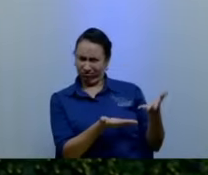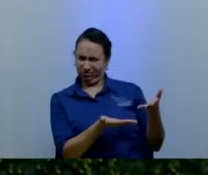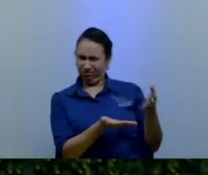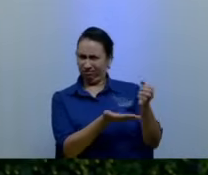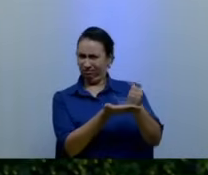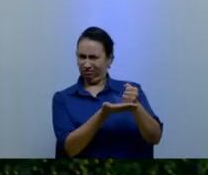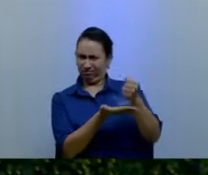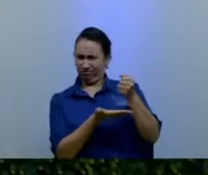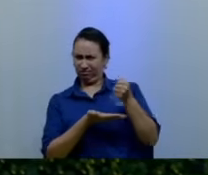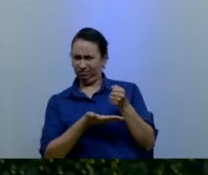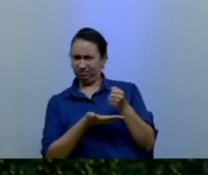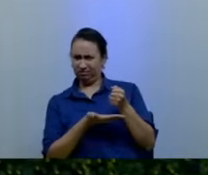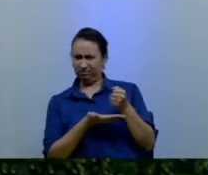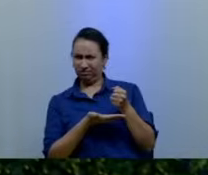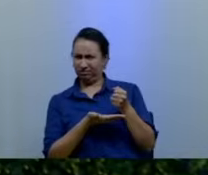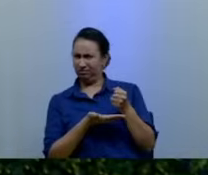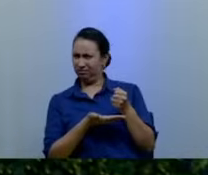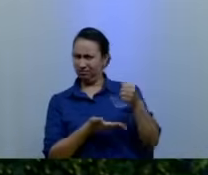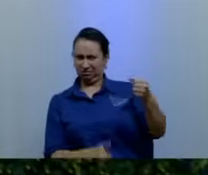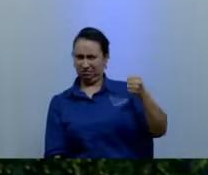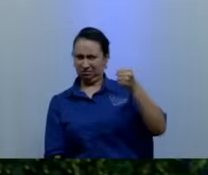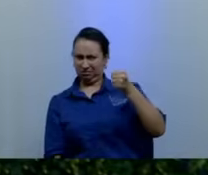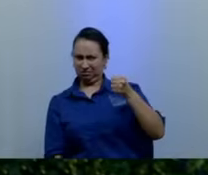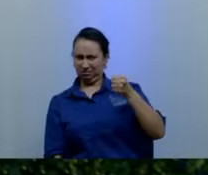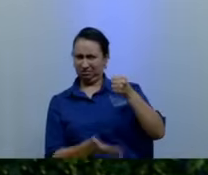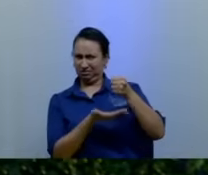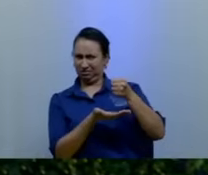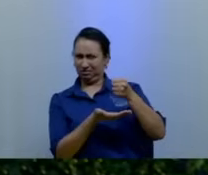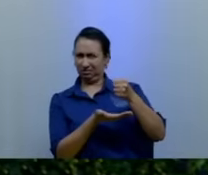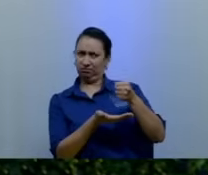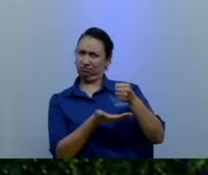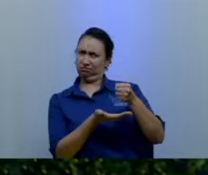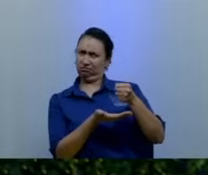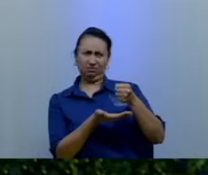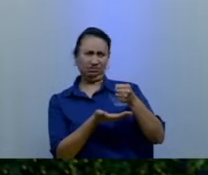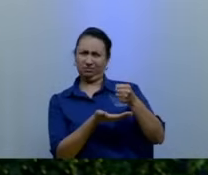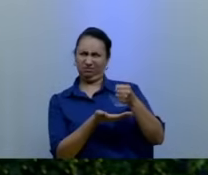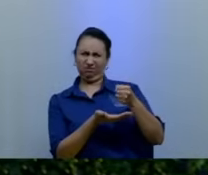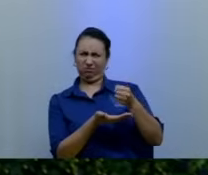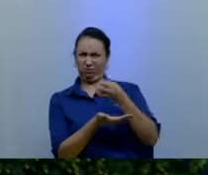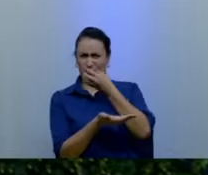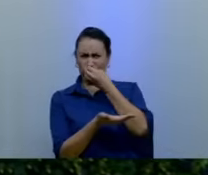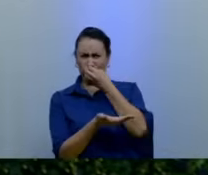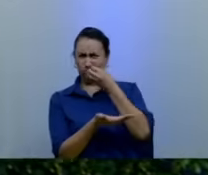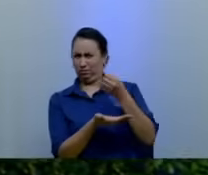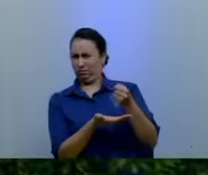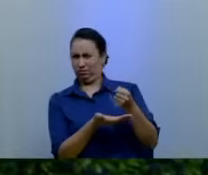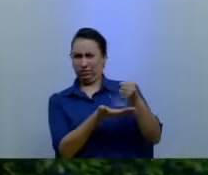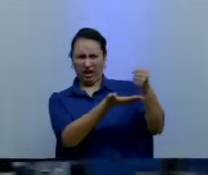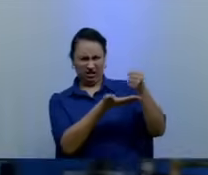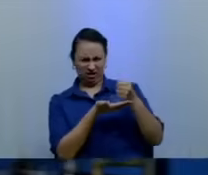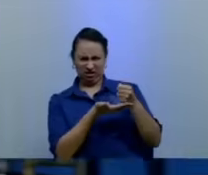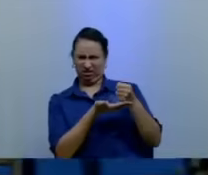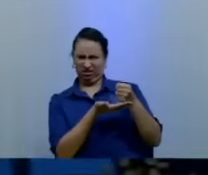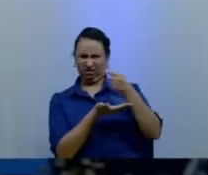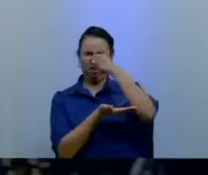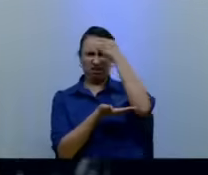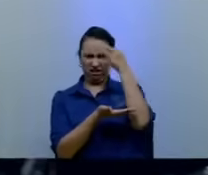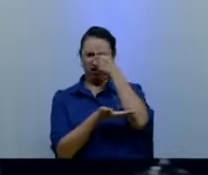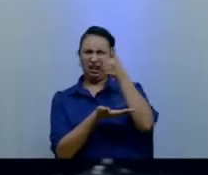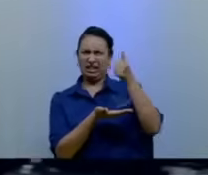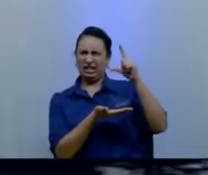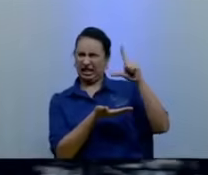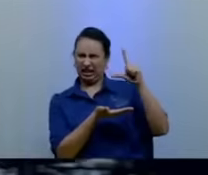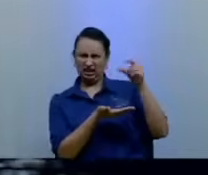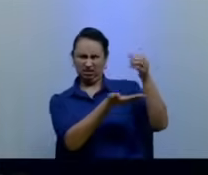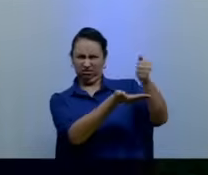creo, o le dan a usted, aquí tiene su suelo, un quintal de sal, yo creo que usted sí se molesta un cachito, ¿va? Porque eso pues era en aquel